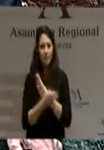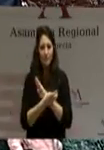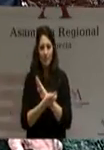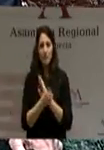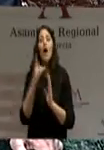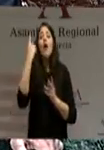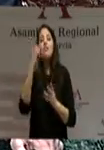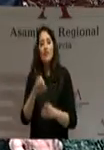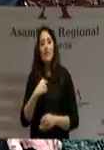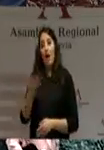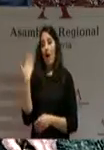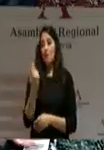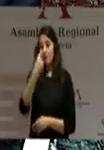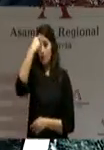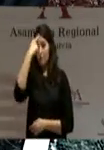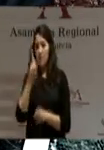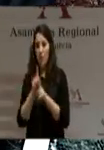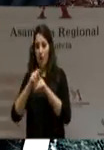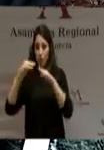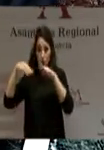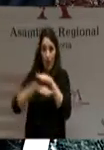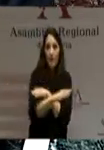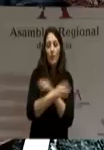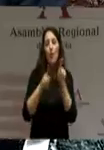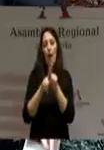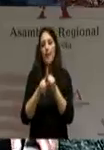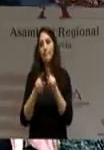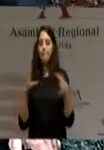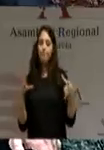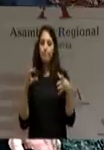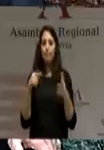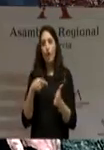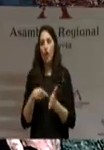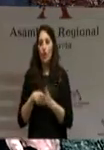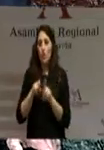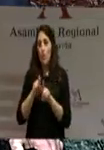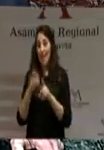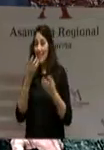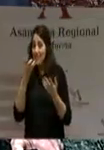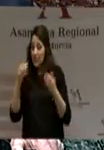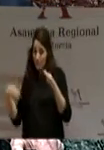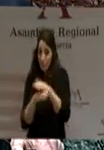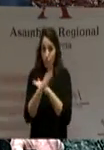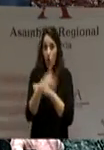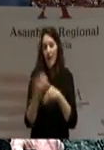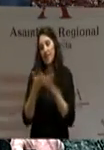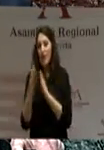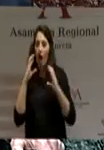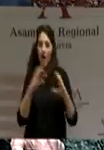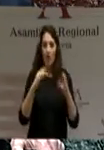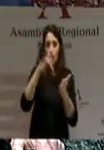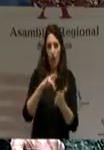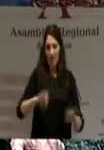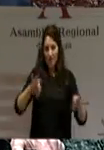que el soterramiento no puede condicionar la llegada del AVE. Esta afirmación es una auténtica declaración de guerra a los vecinos de Murcia,